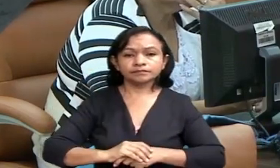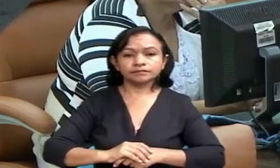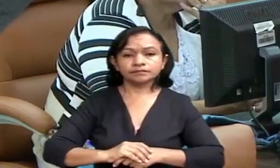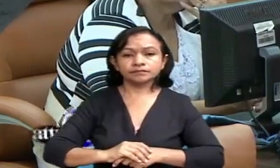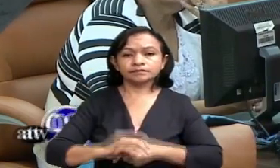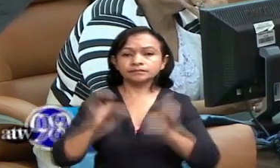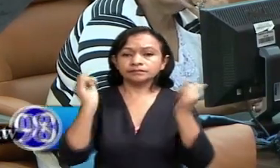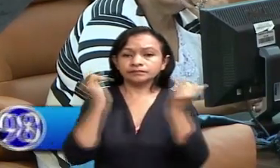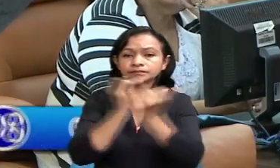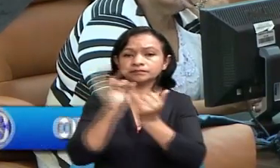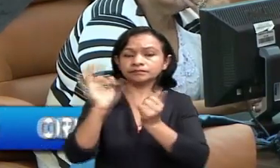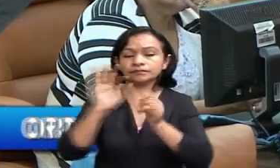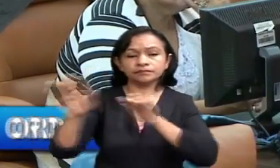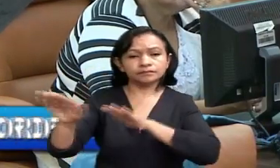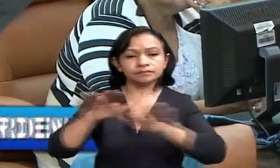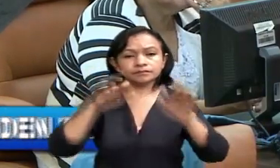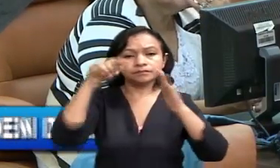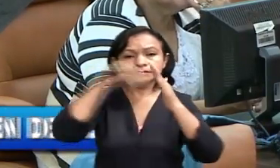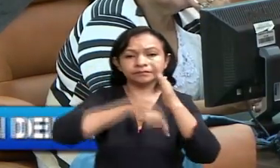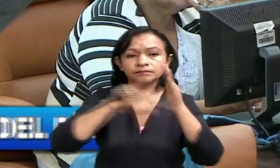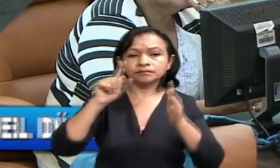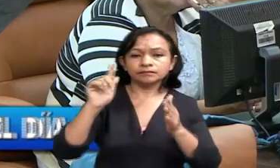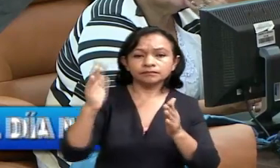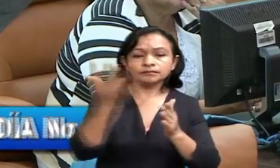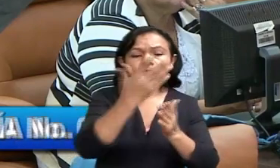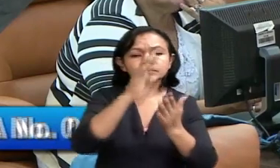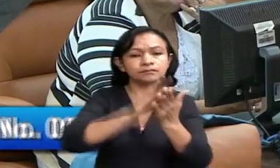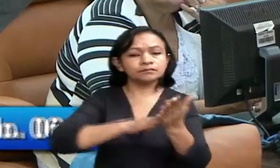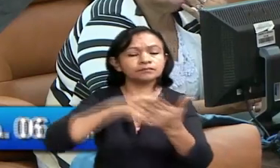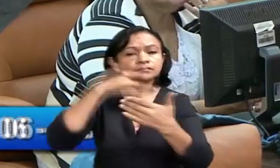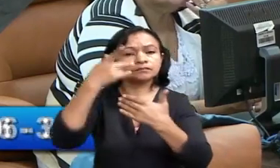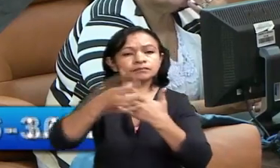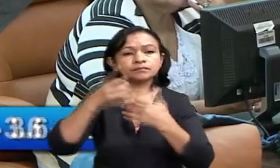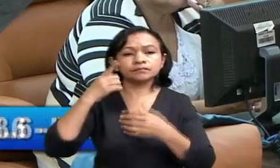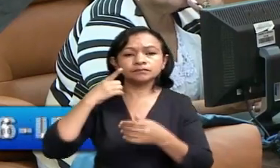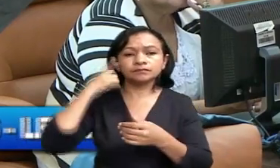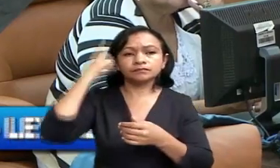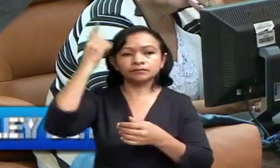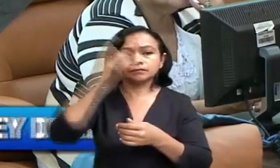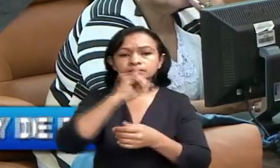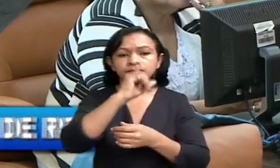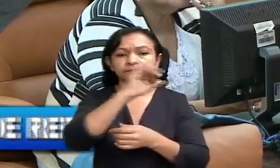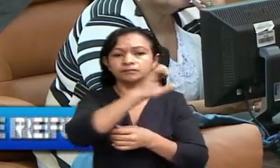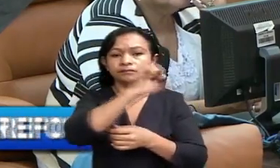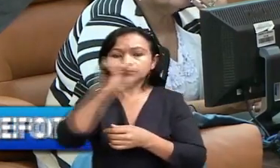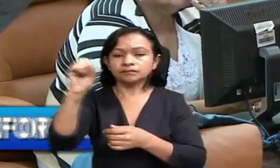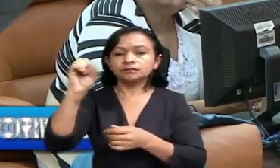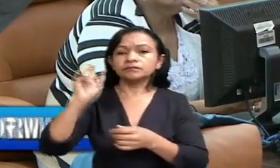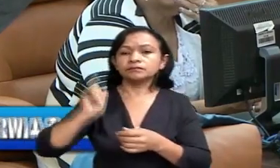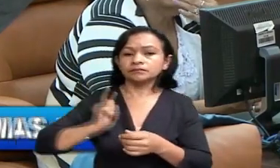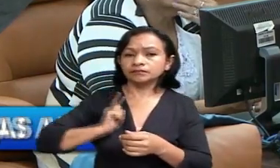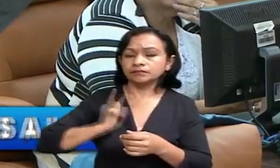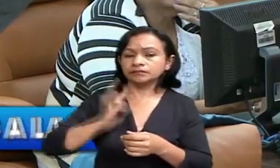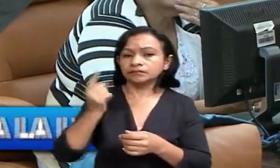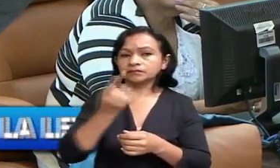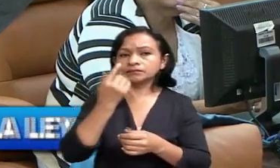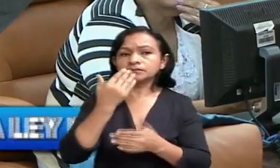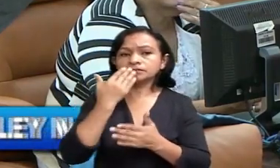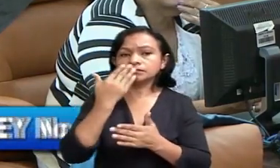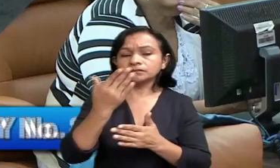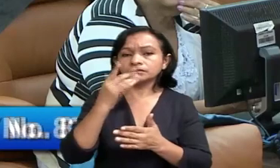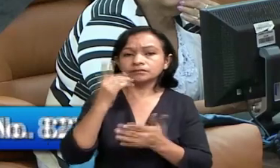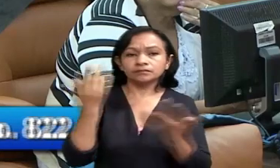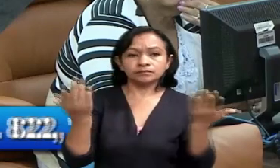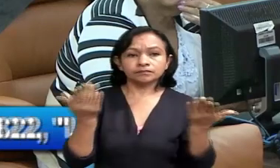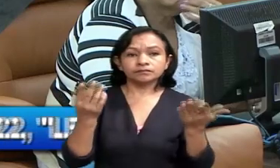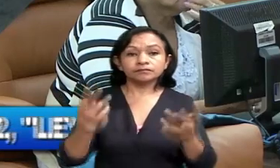Y tampoco voy a profundizar en todos los programas que ha desarrollado el INS y que inclusive han garantizado no solo el bienestar, sino